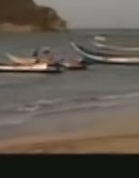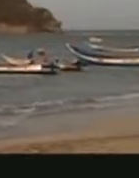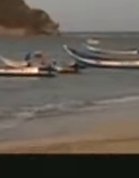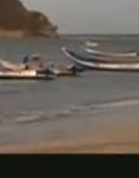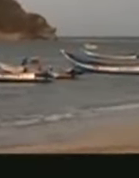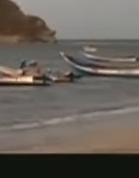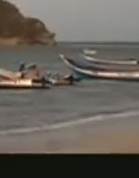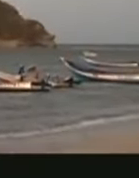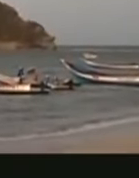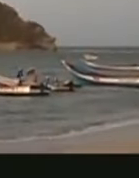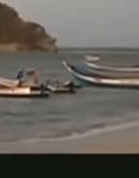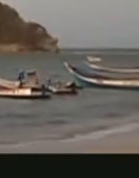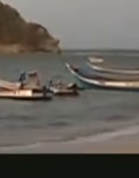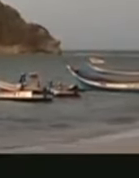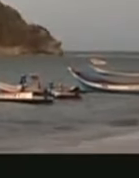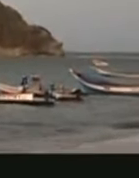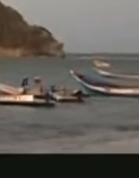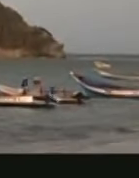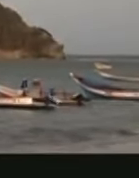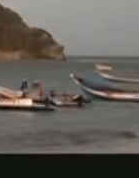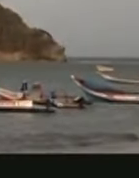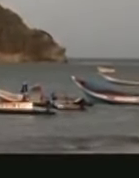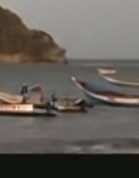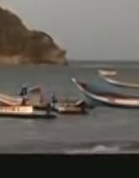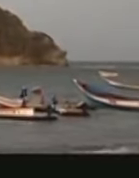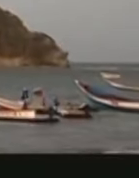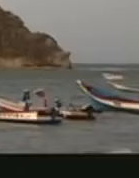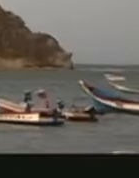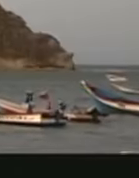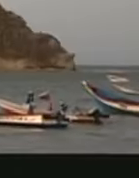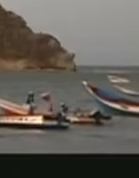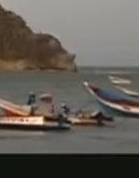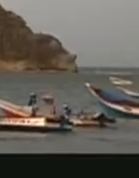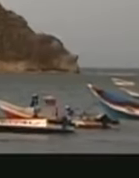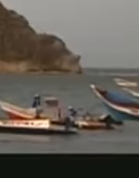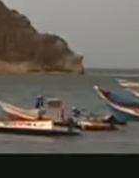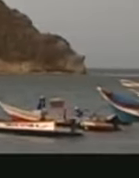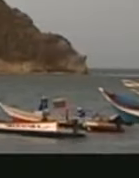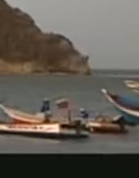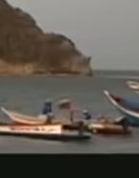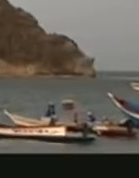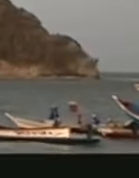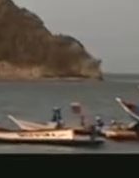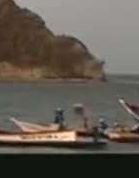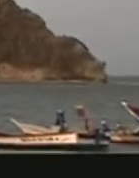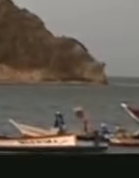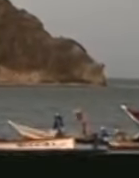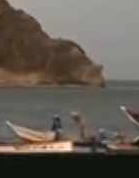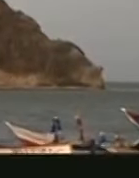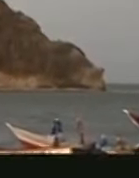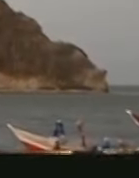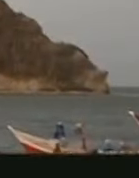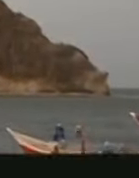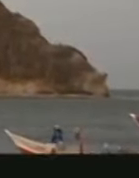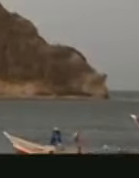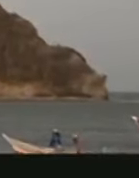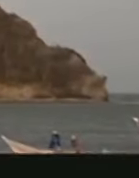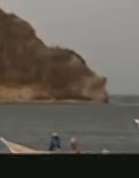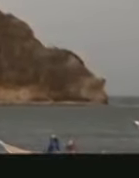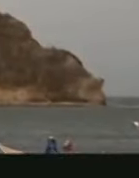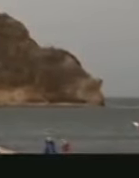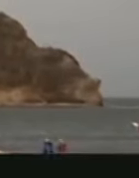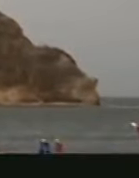José de Sucre, que un 9 de diciembre, como lo decía el presidente de la República, un 9 de diciembre de 1824, selló